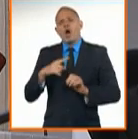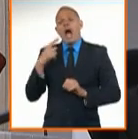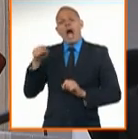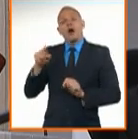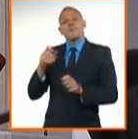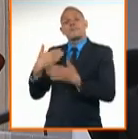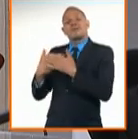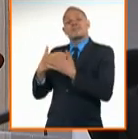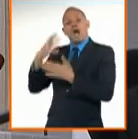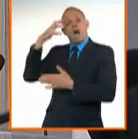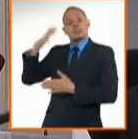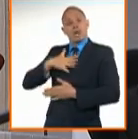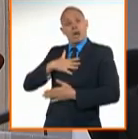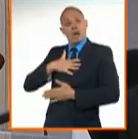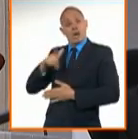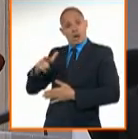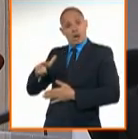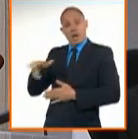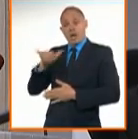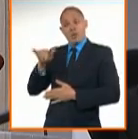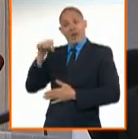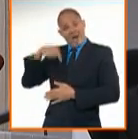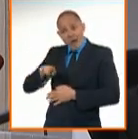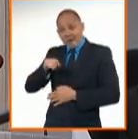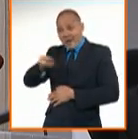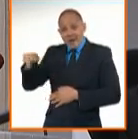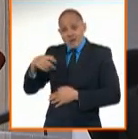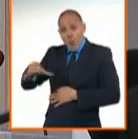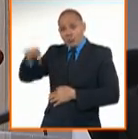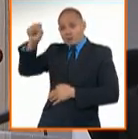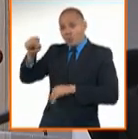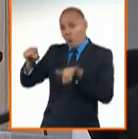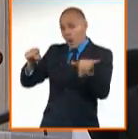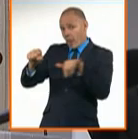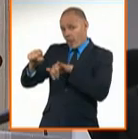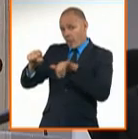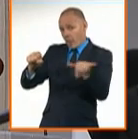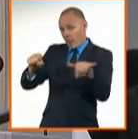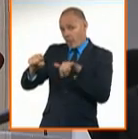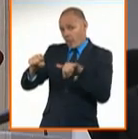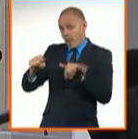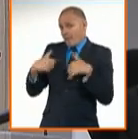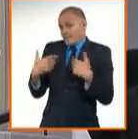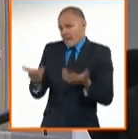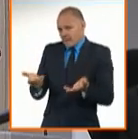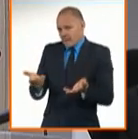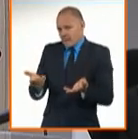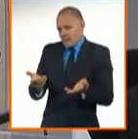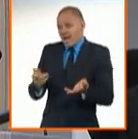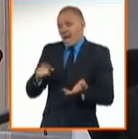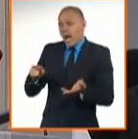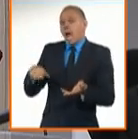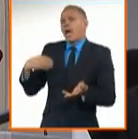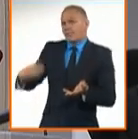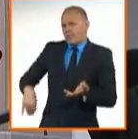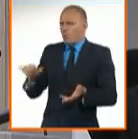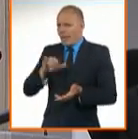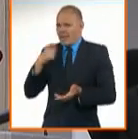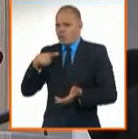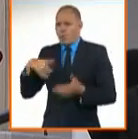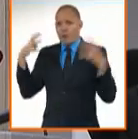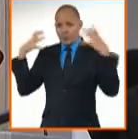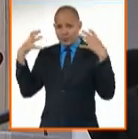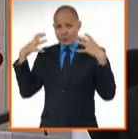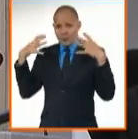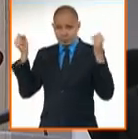pueda tener esta situación en el sector residencial tiene ajustes desde la planificación de la economía ajustes severos